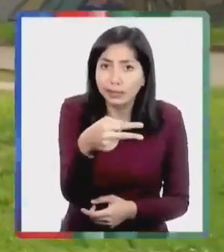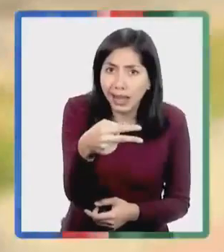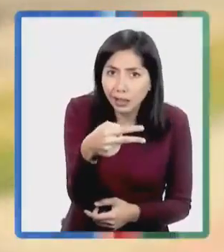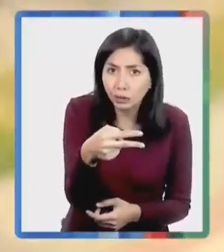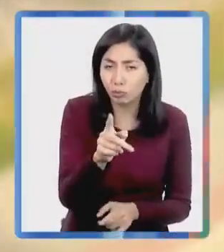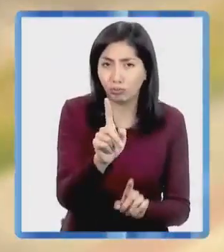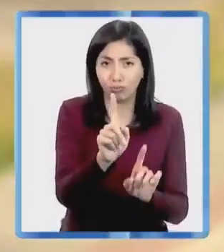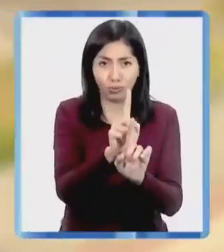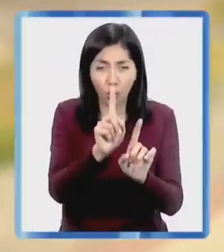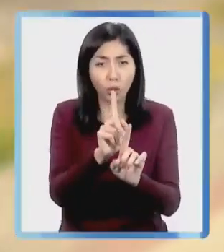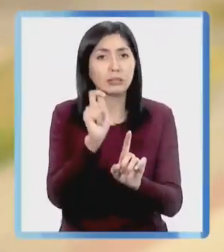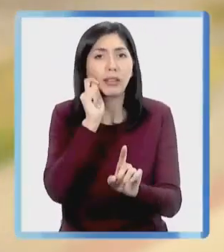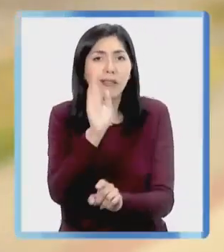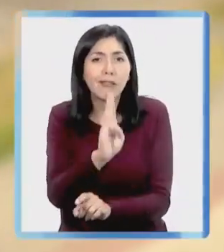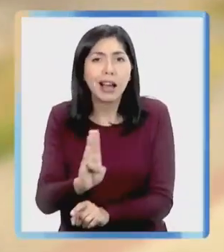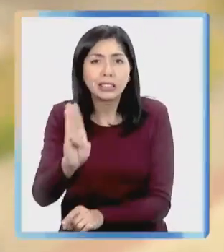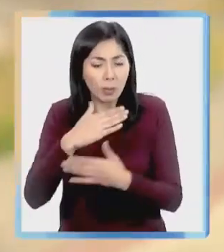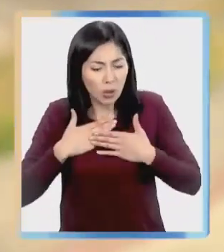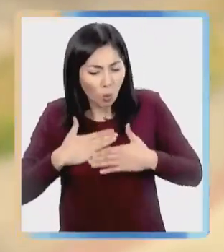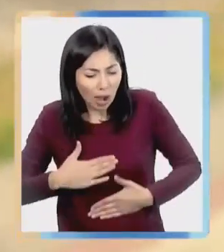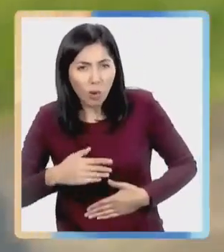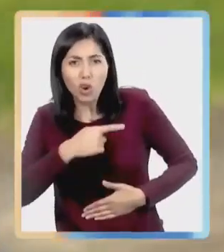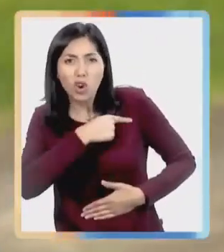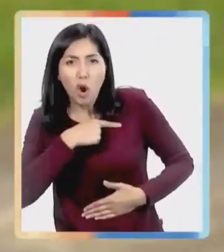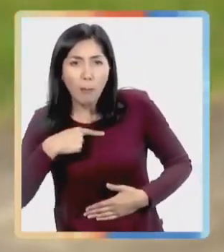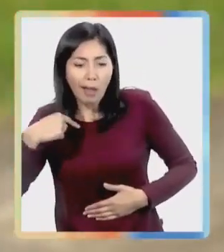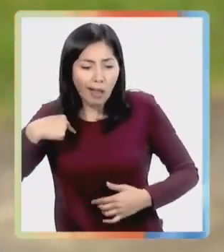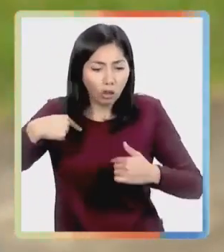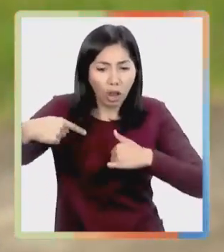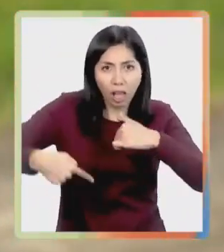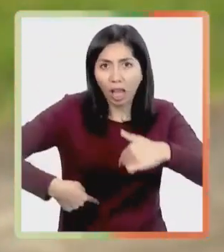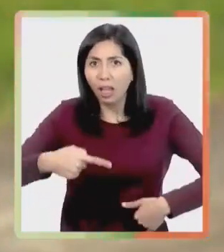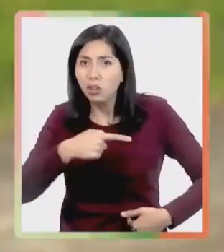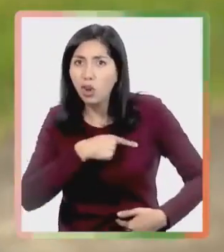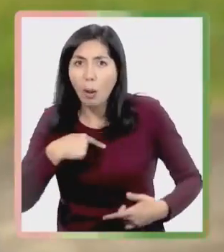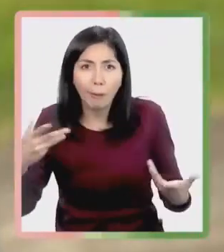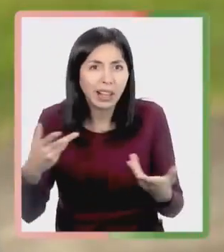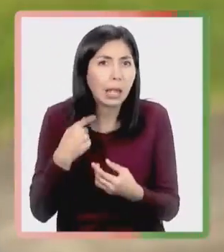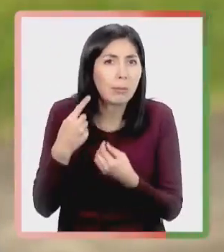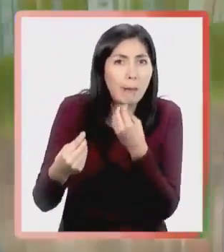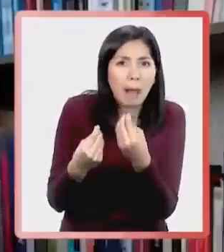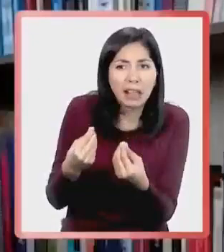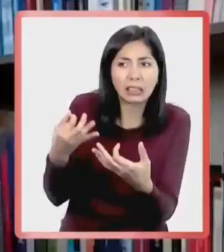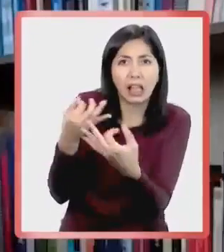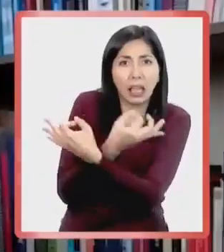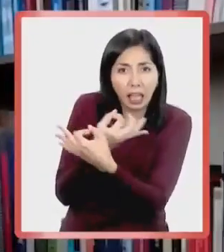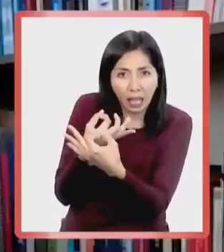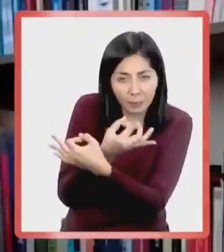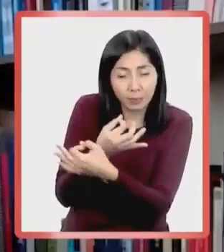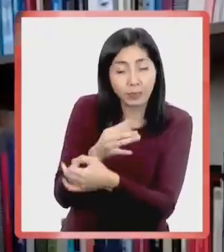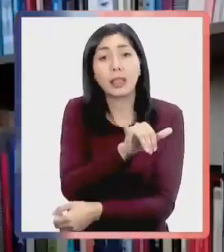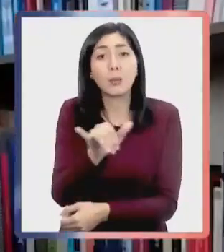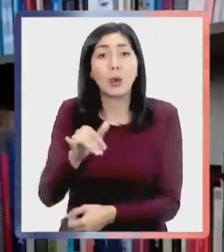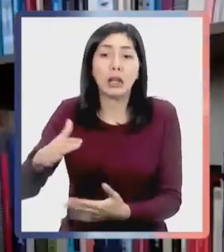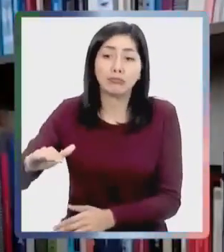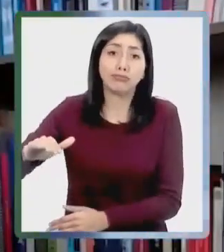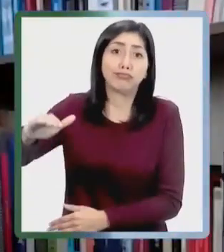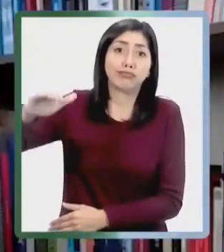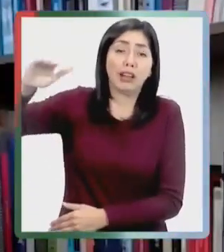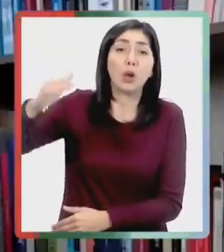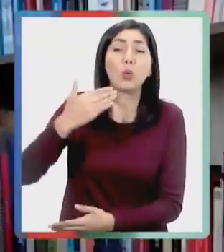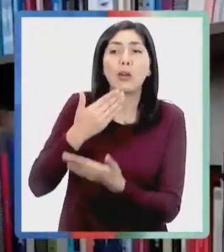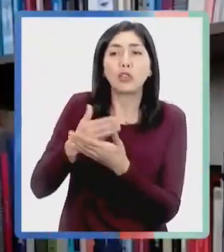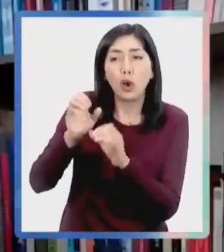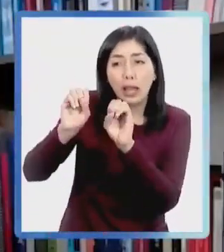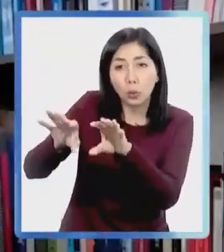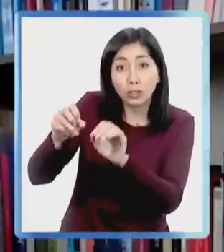tan básicas como mi cuerpo, cómo se llama, qué le pasa. Y ya yéndonos más a la adolescencia, la educación sexual adecuada reduce